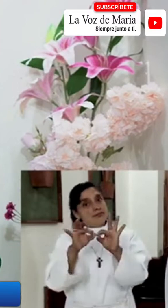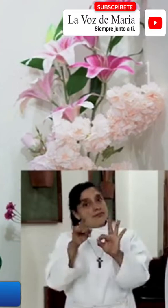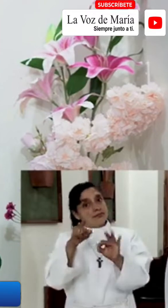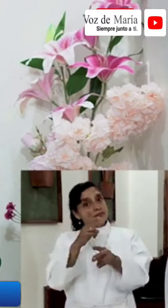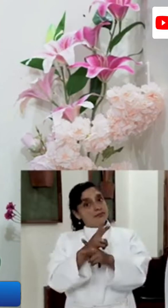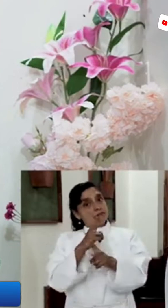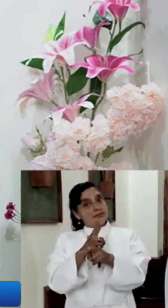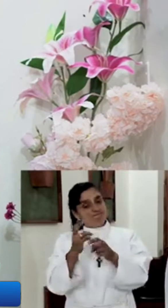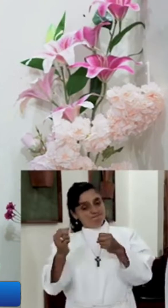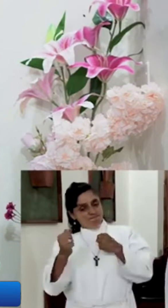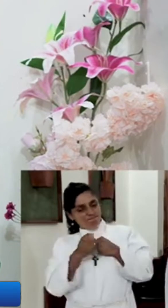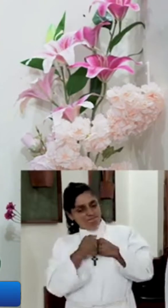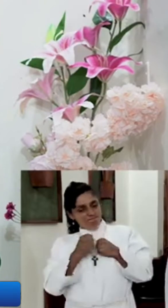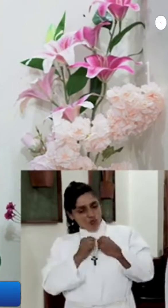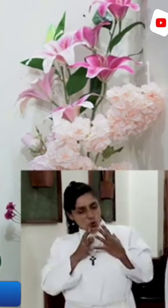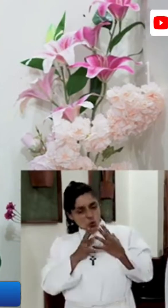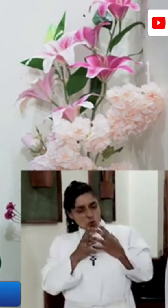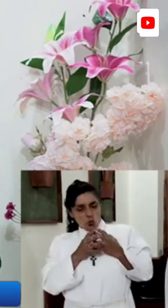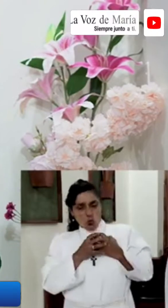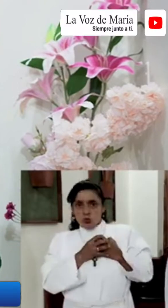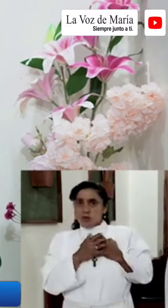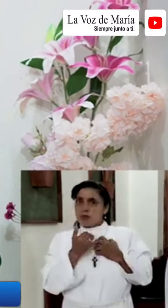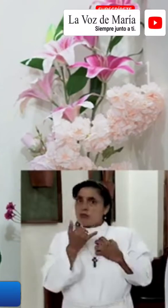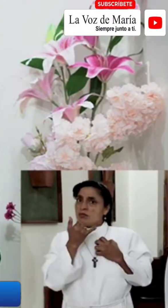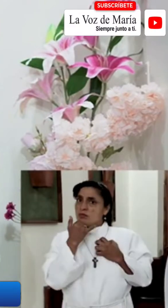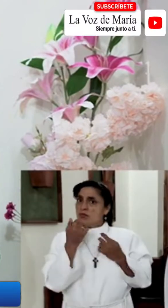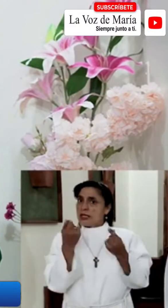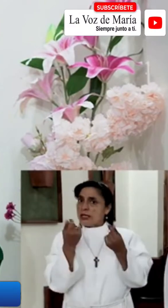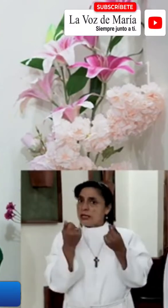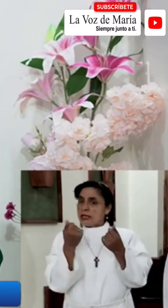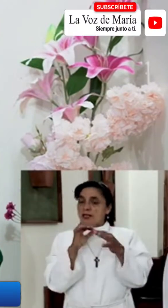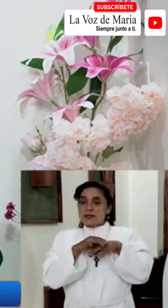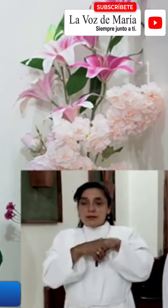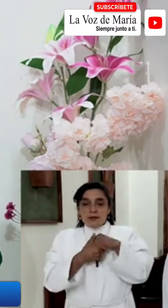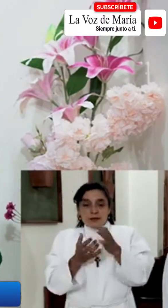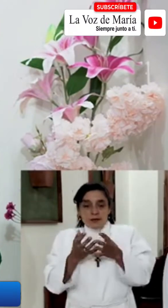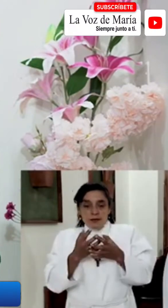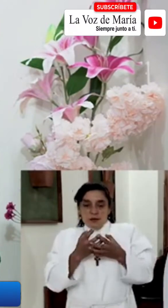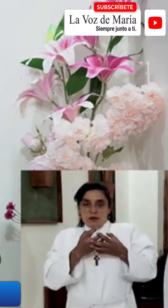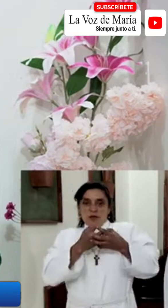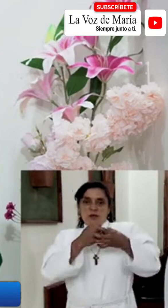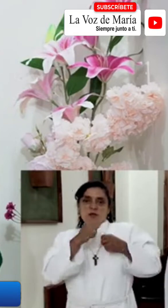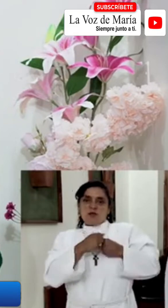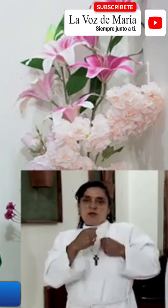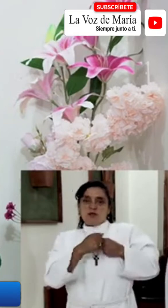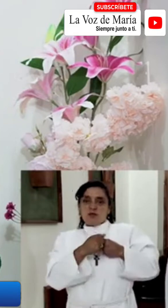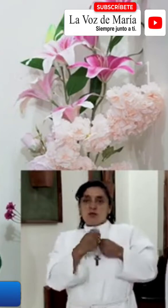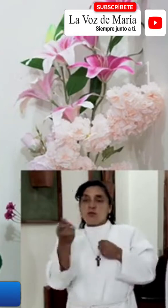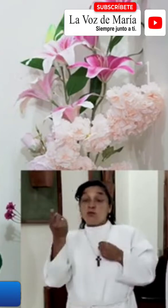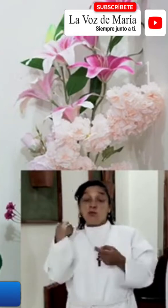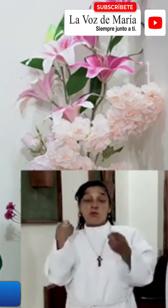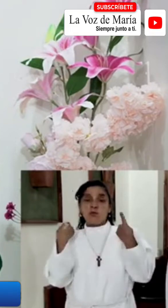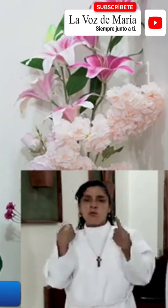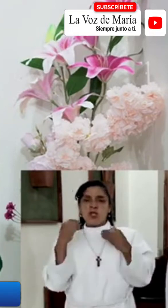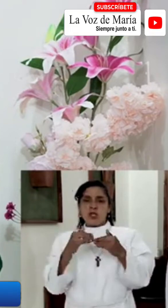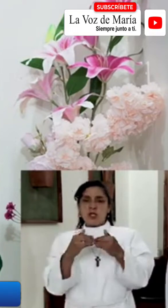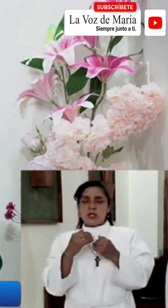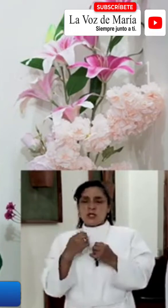pueden llegar a endurecer el corazón y a volverlo indiferente,